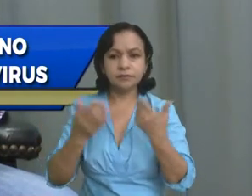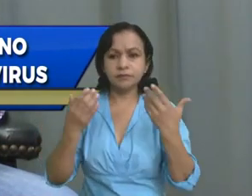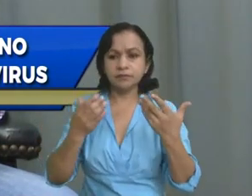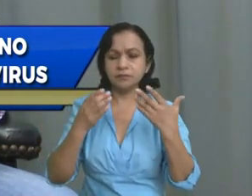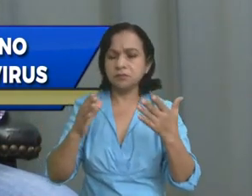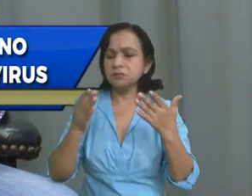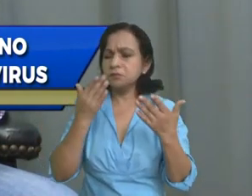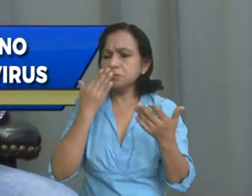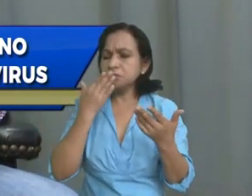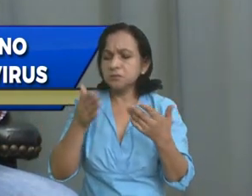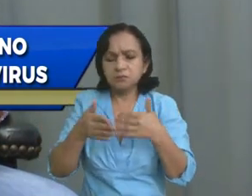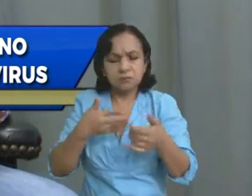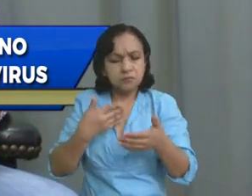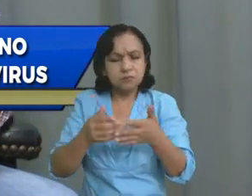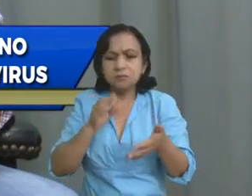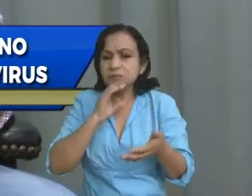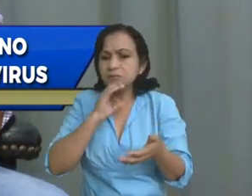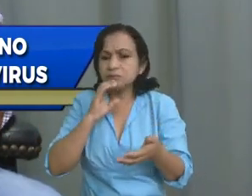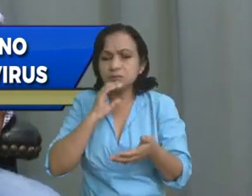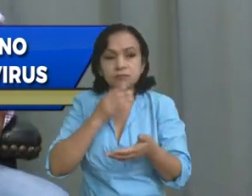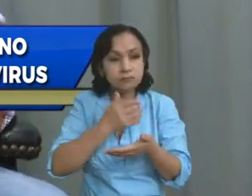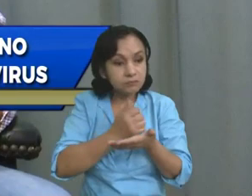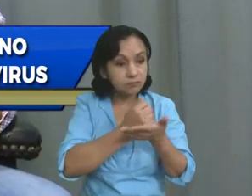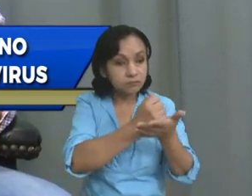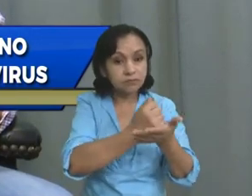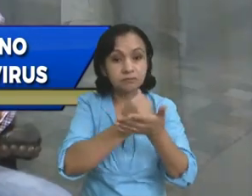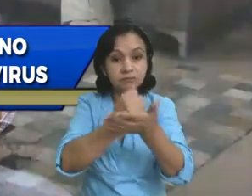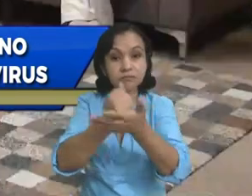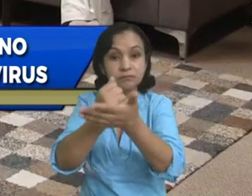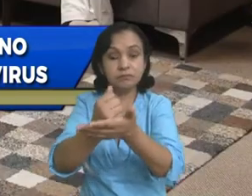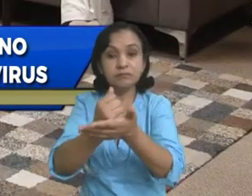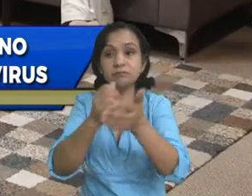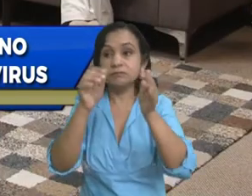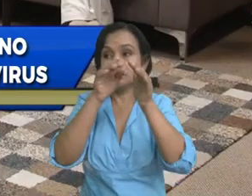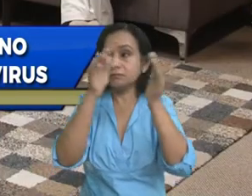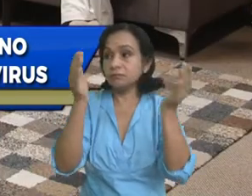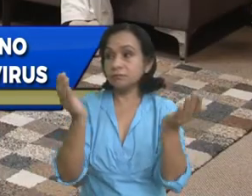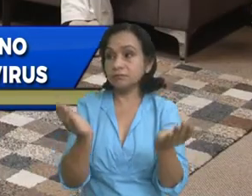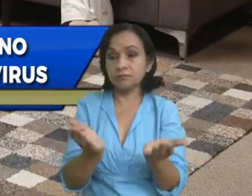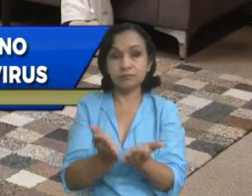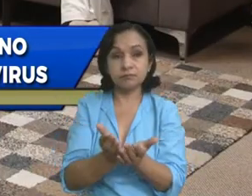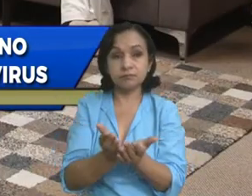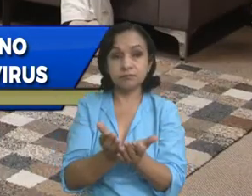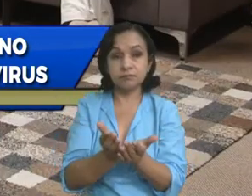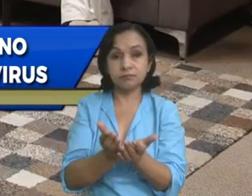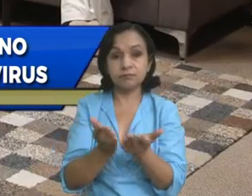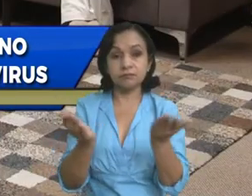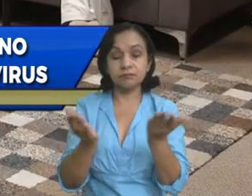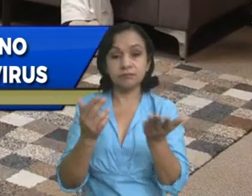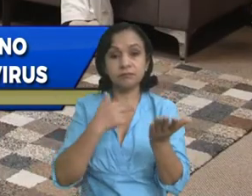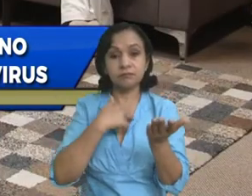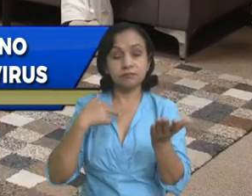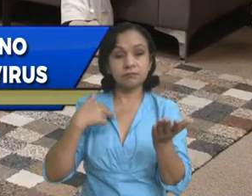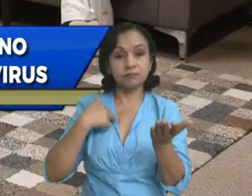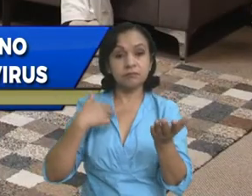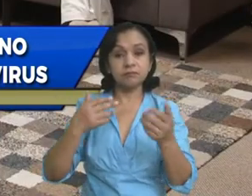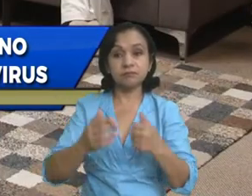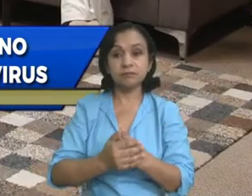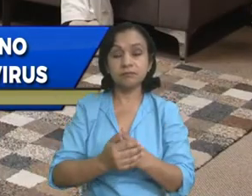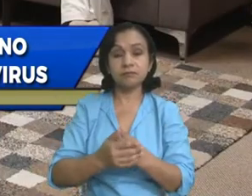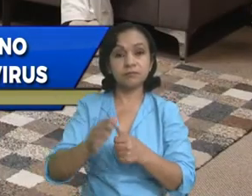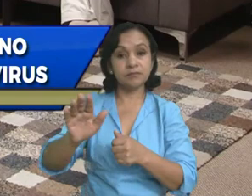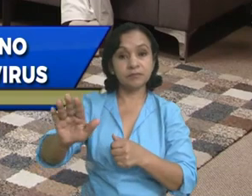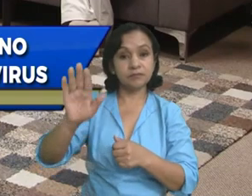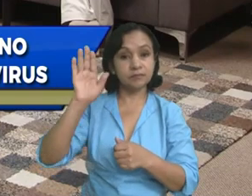nobleza de Cuba dando la mano, en este caso, y el acompañamiento al mundo entero. Sin duda alguna parte de esa nobleza y ese